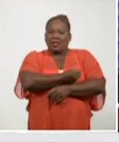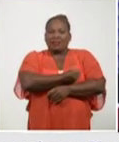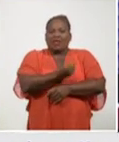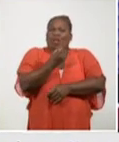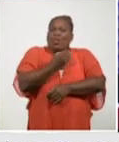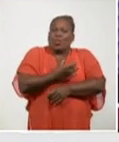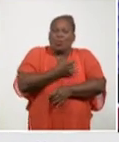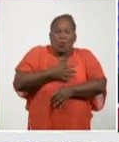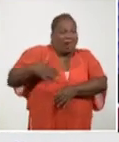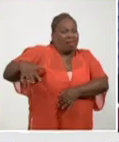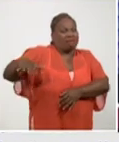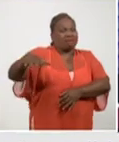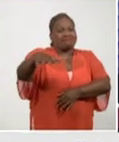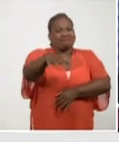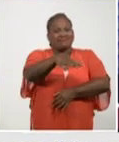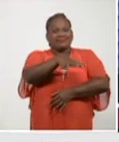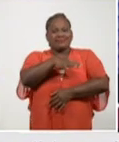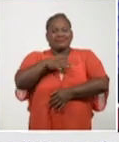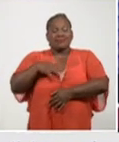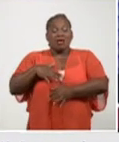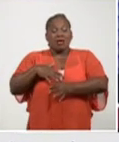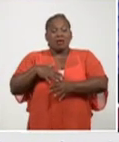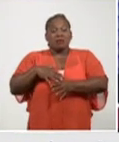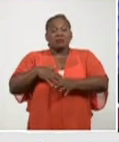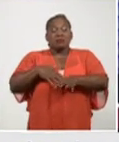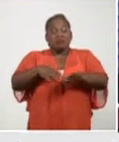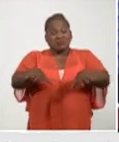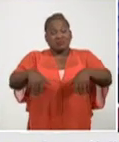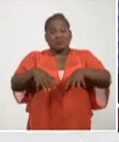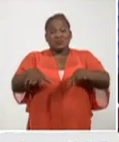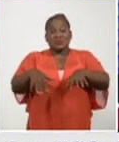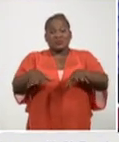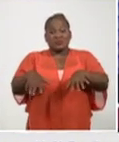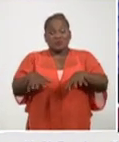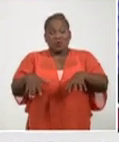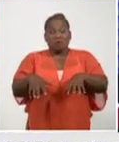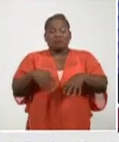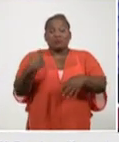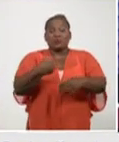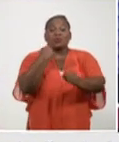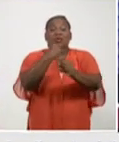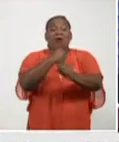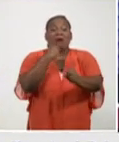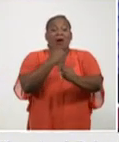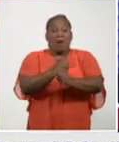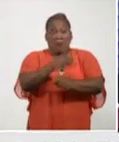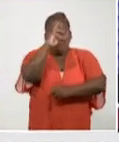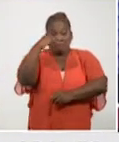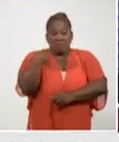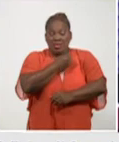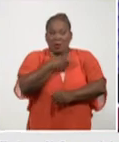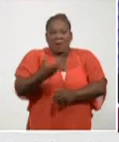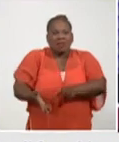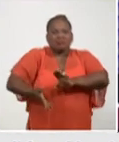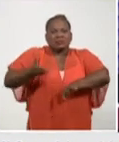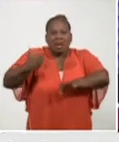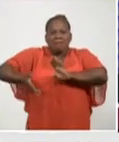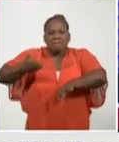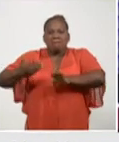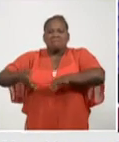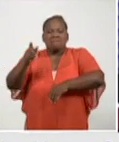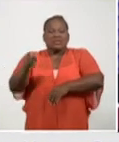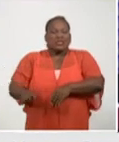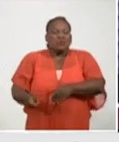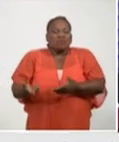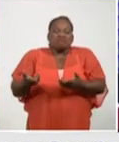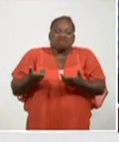realmente es una situación para lo cual trabajamos para que no ocurra, y que lo único que pudiéramos agregar